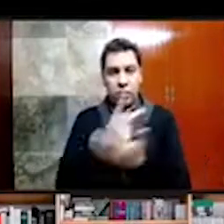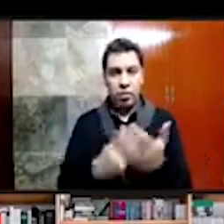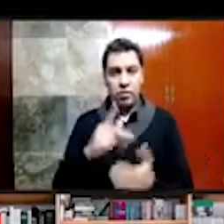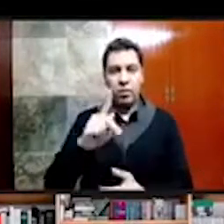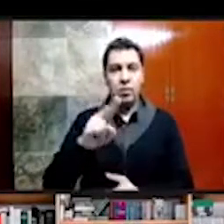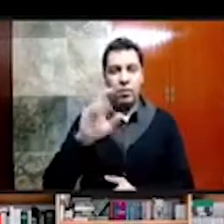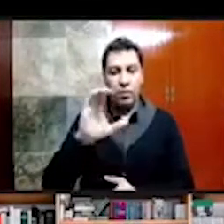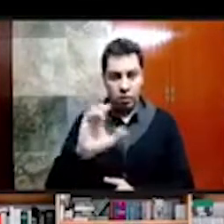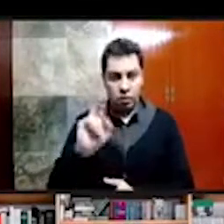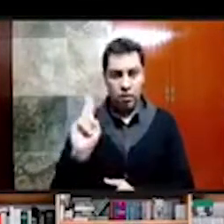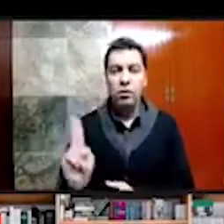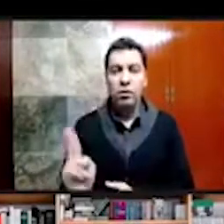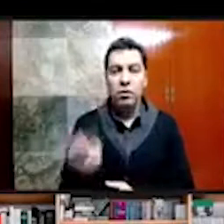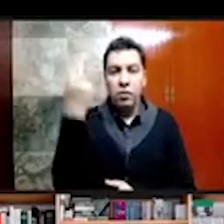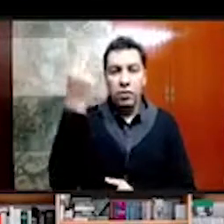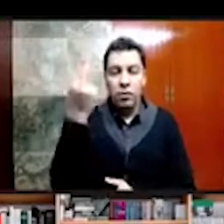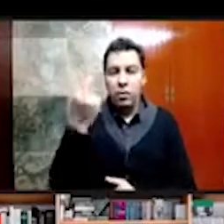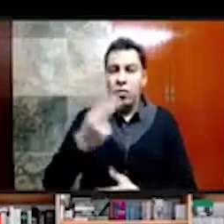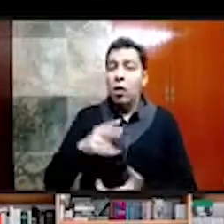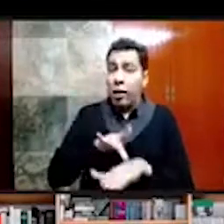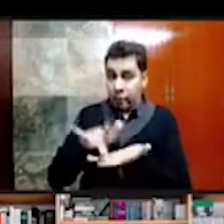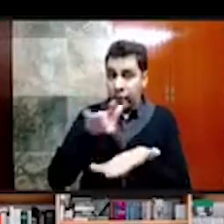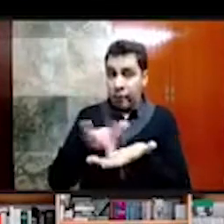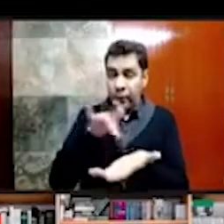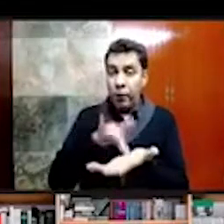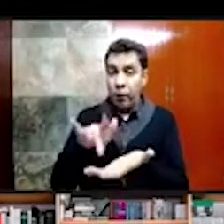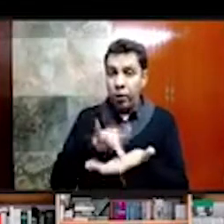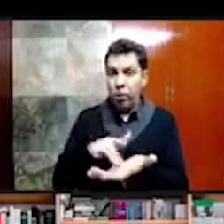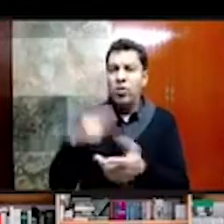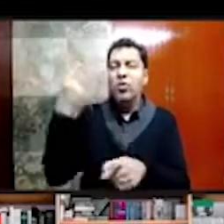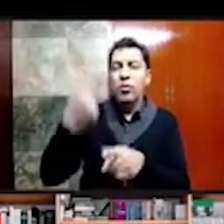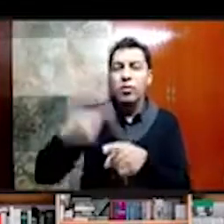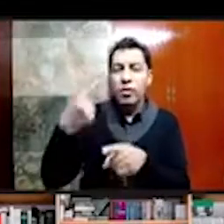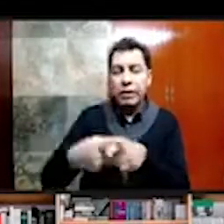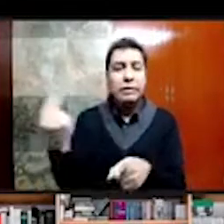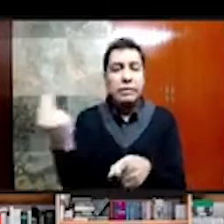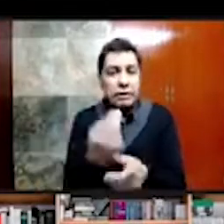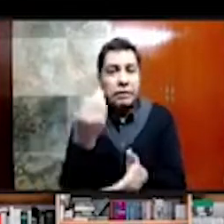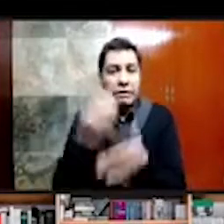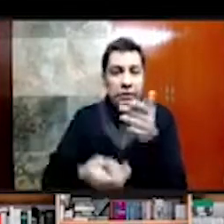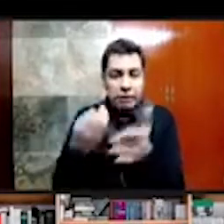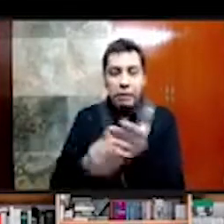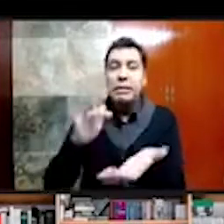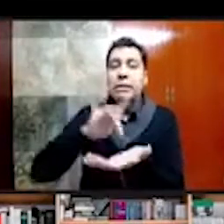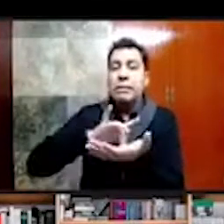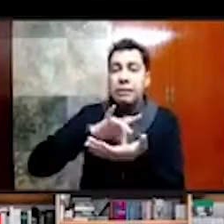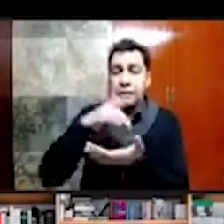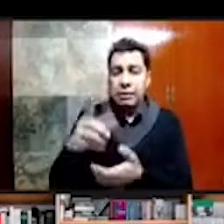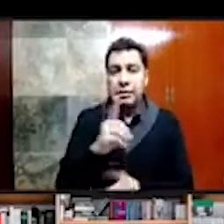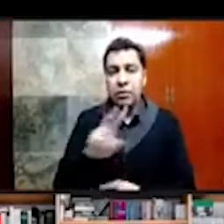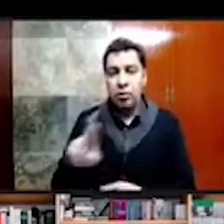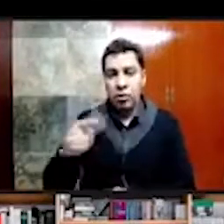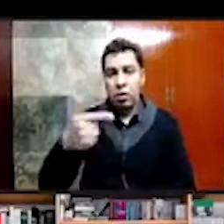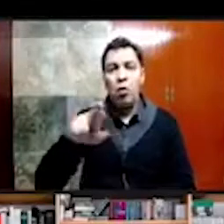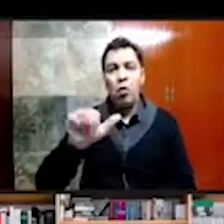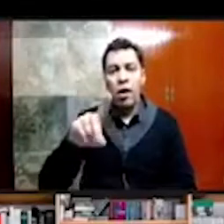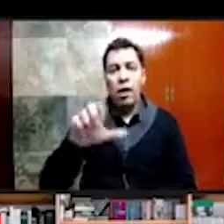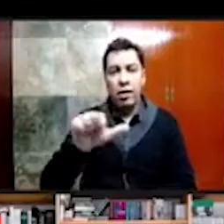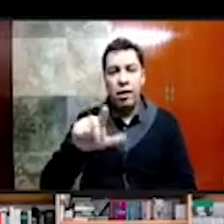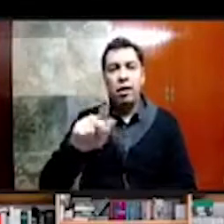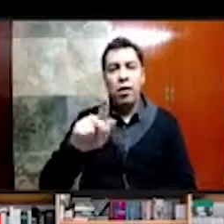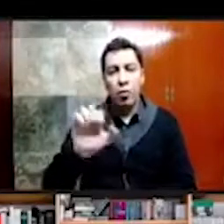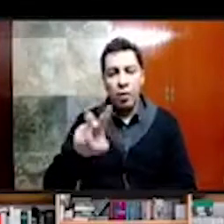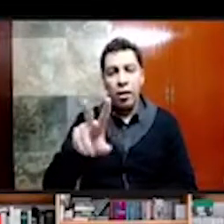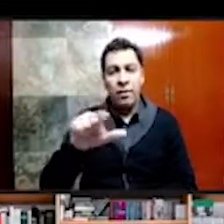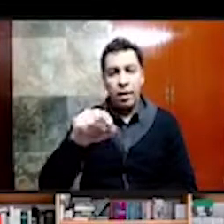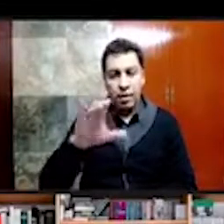de la cual el programa ha tenido todo el apoyo necesario. Muchas gracias a la doctora Guadalupe Valencia